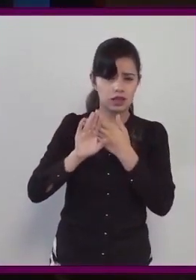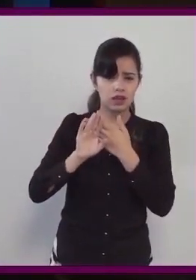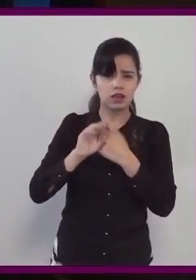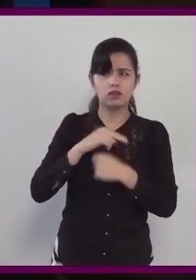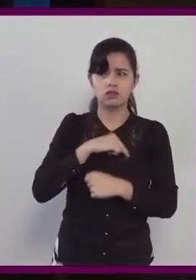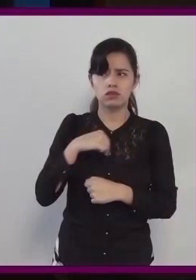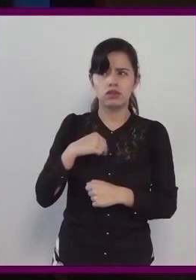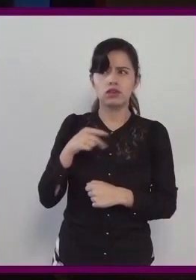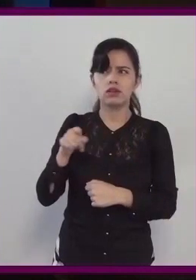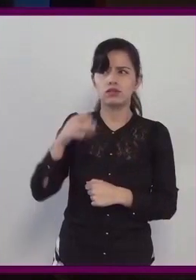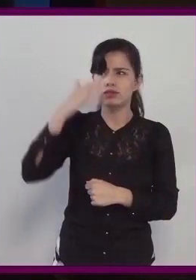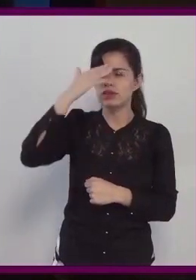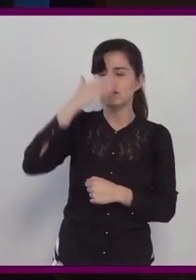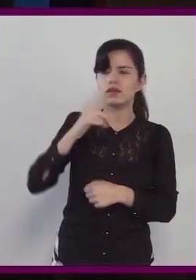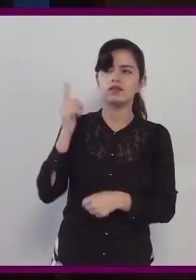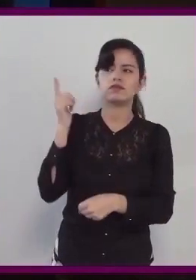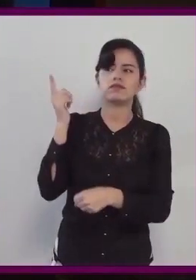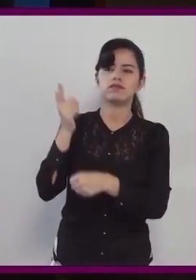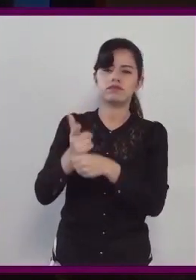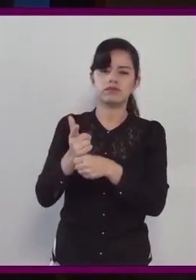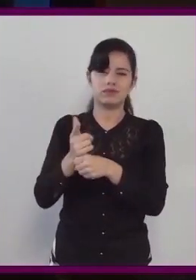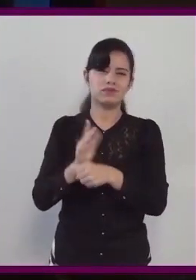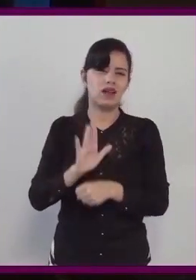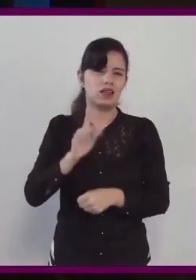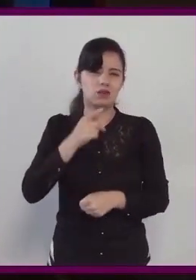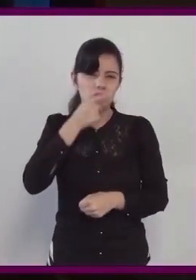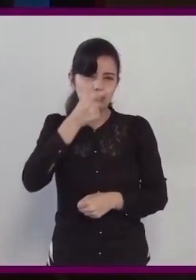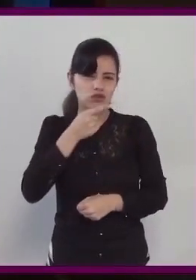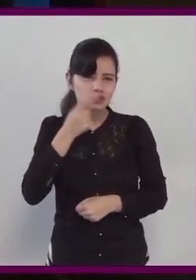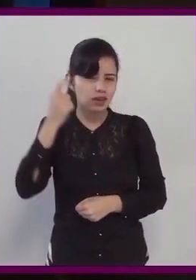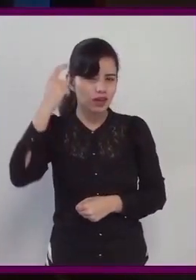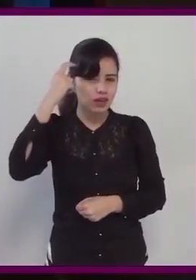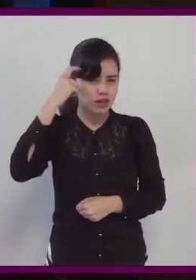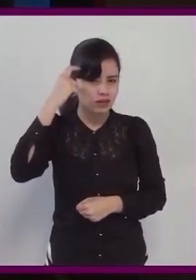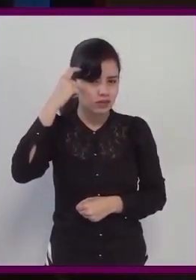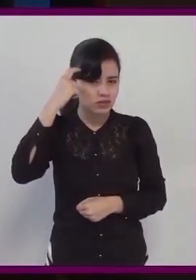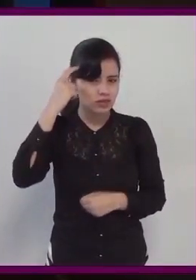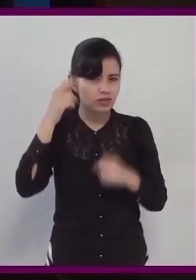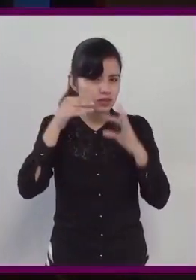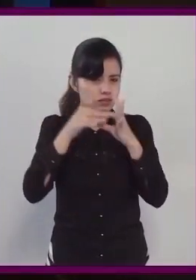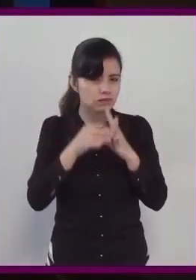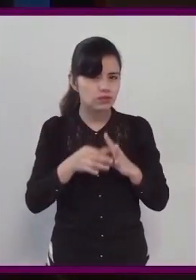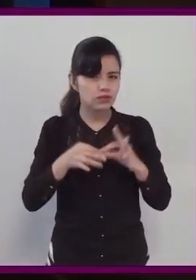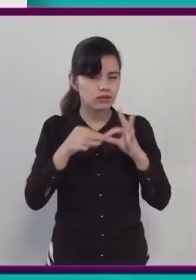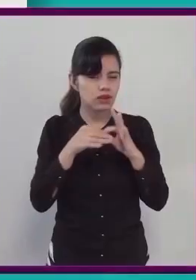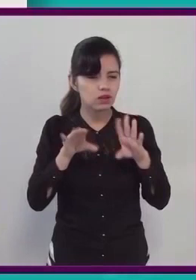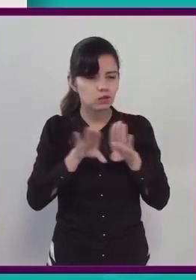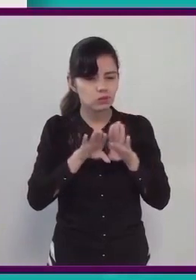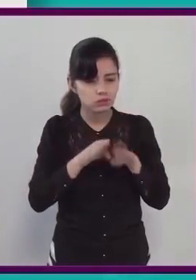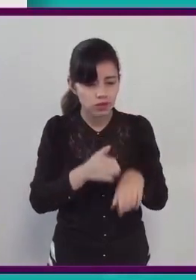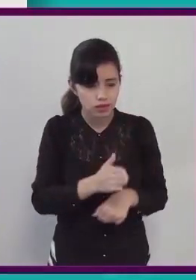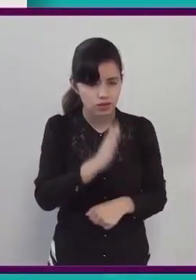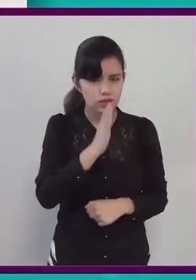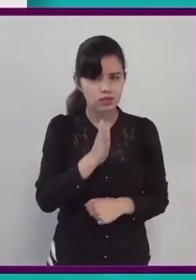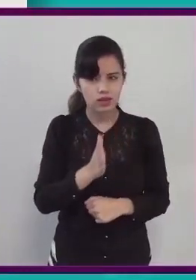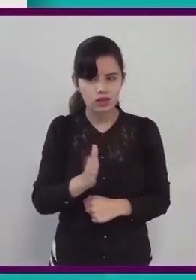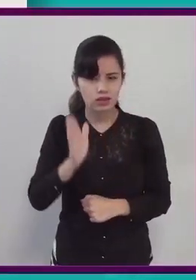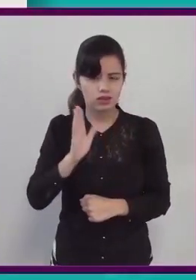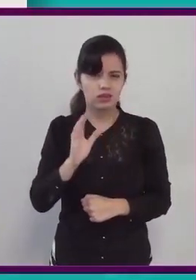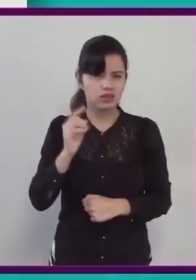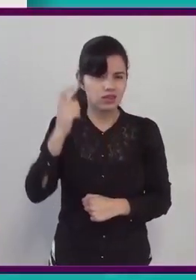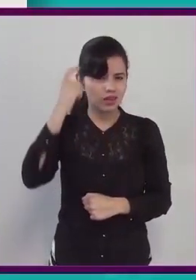para que se puedan nombrar esas personas que nos constituyen, ¿no? Esa voz que